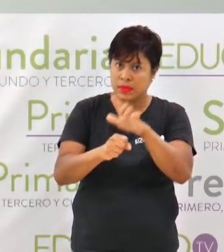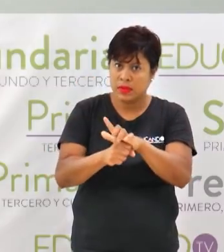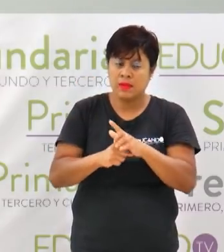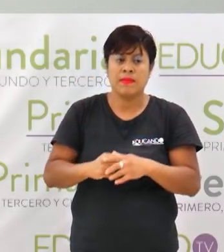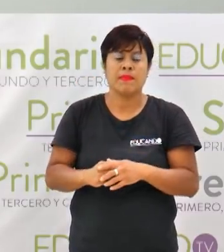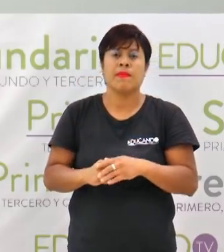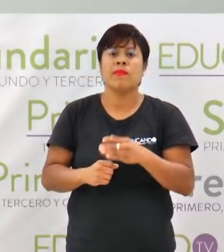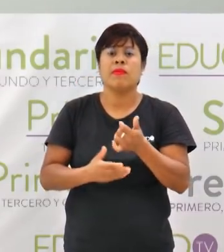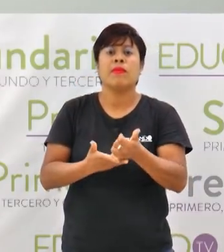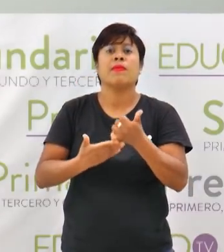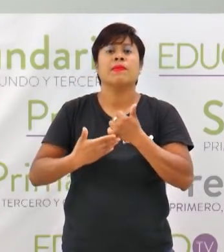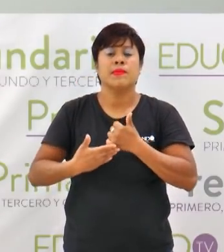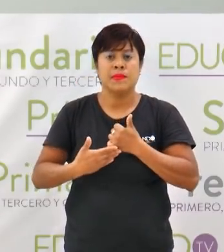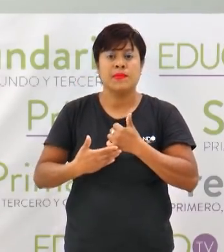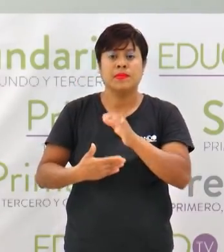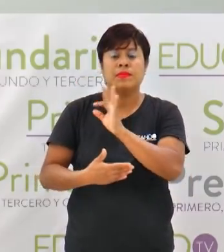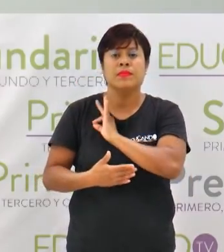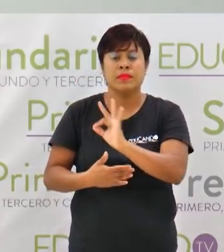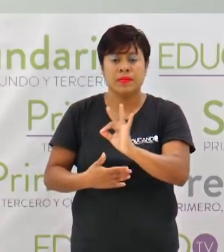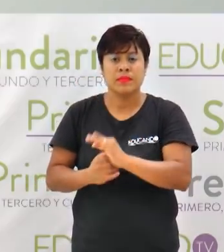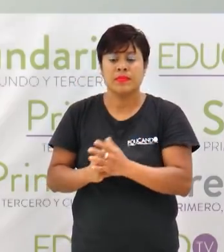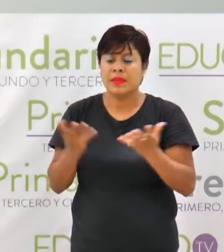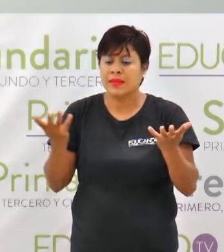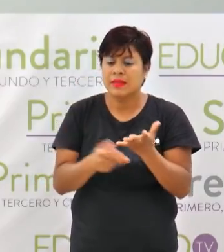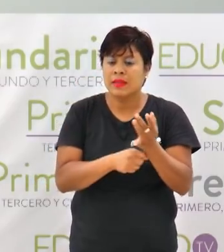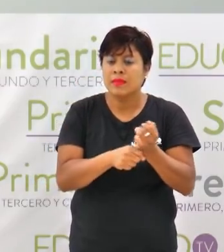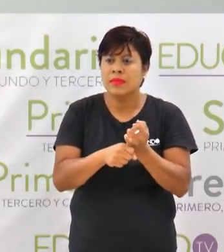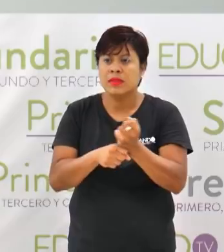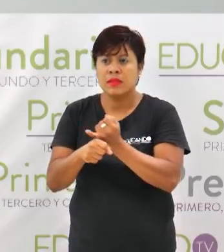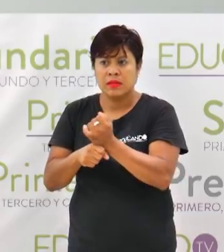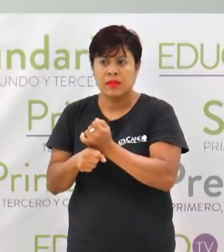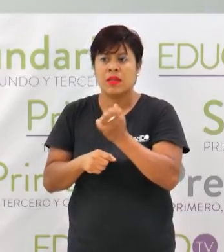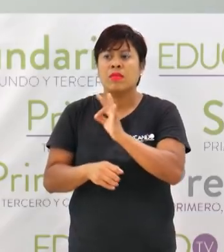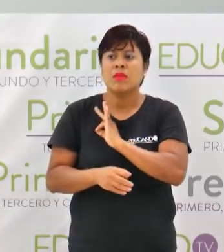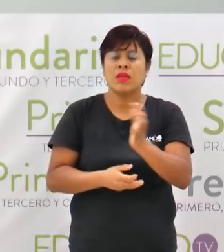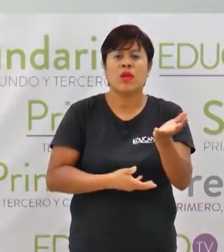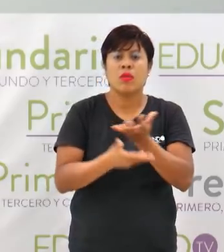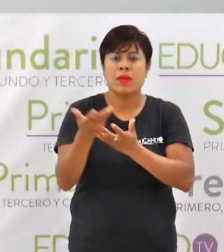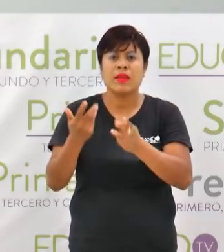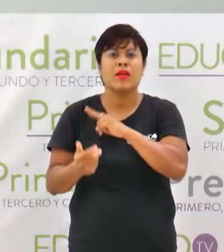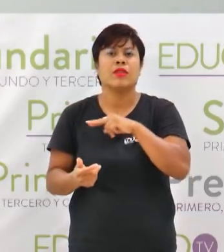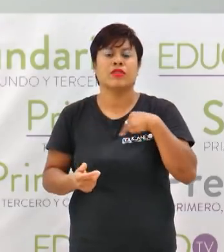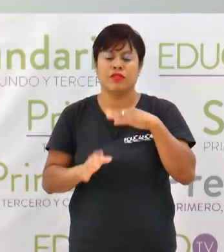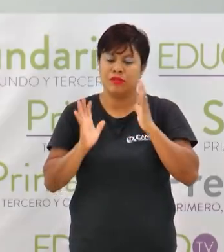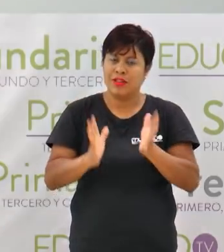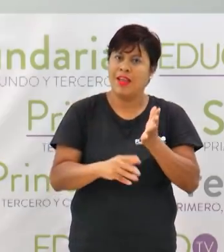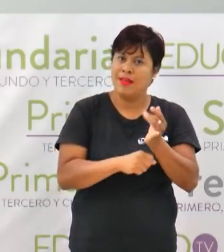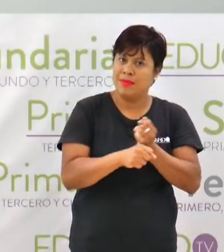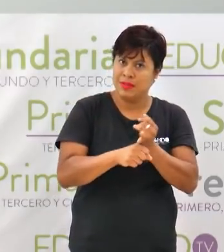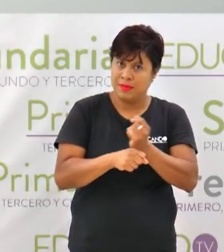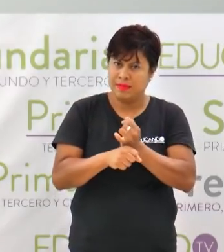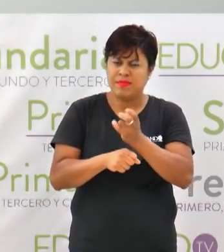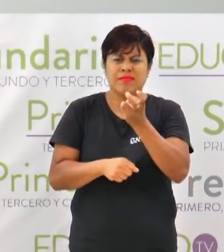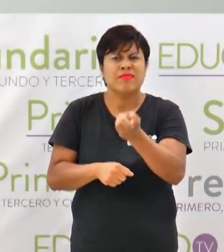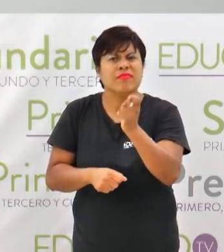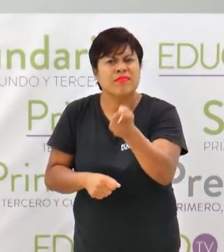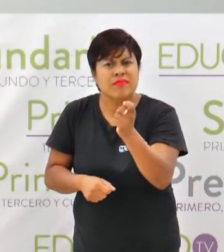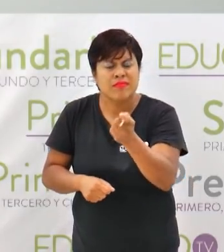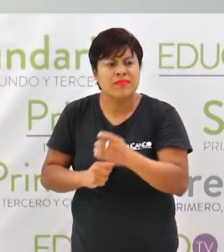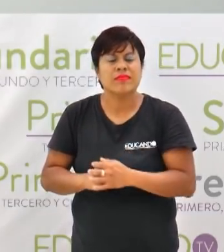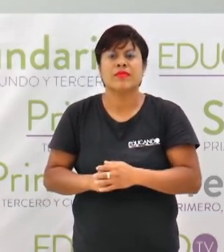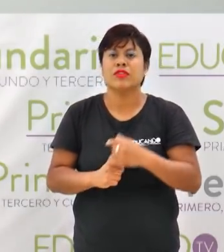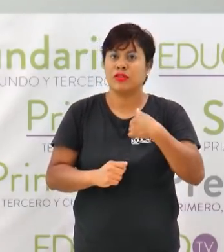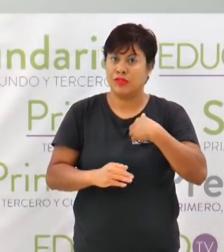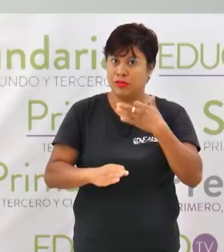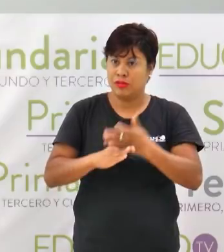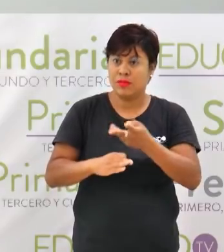específico, nos ayudan a poder hacer alguna investigación y compartir lo que nosotros investigamos. ¿A qué me refiero? Voy